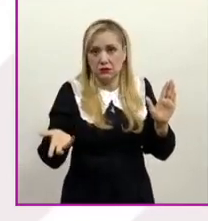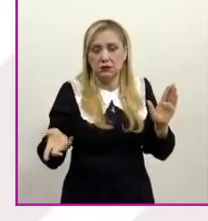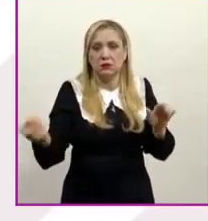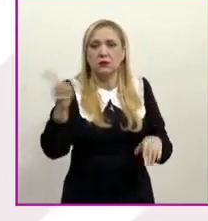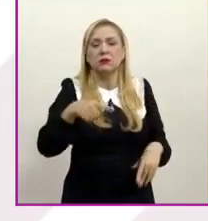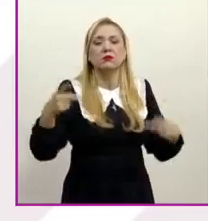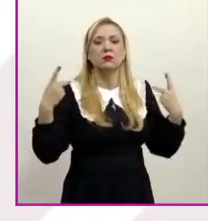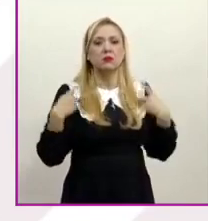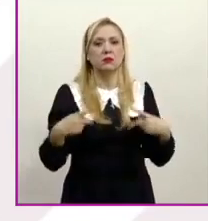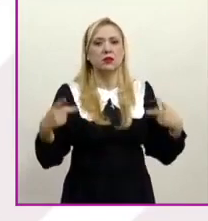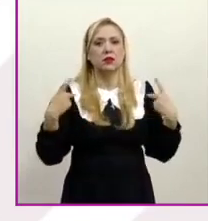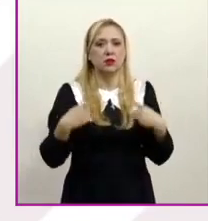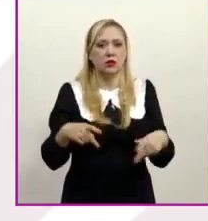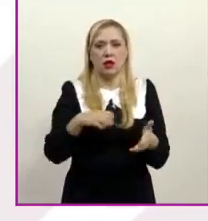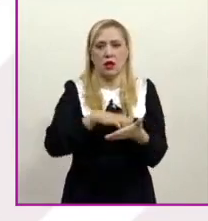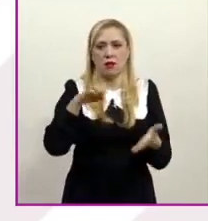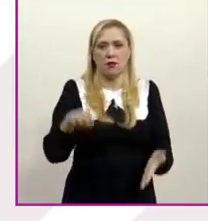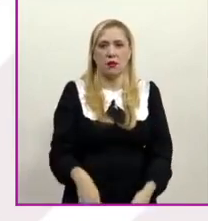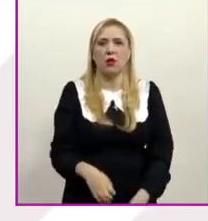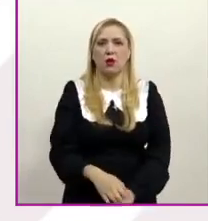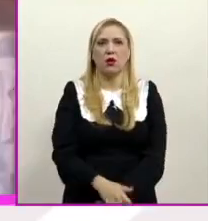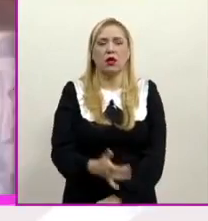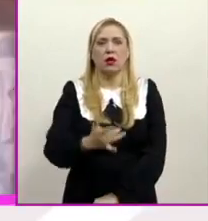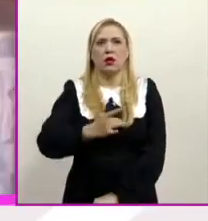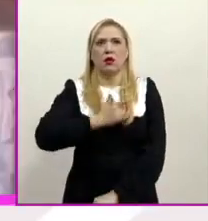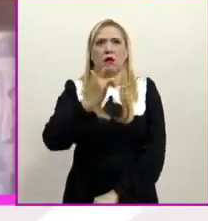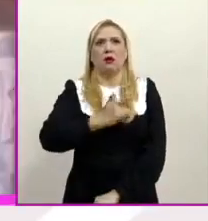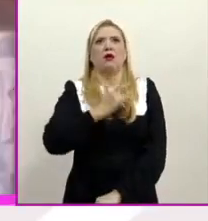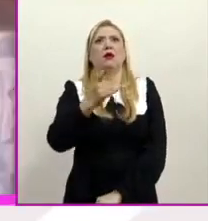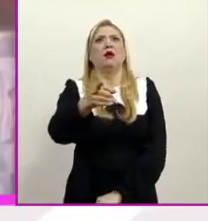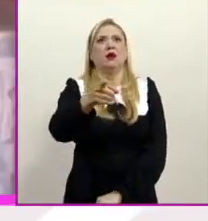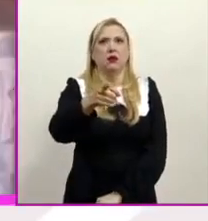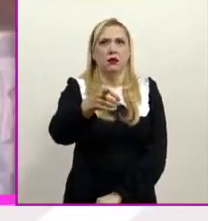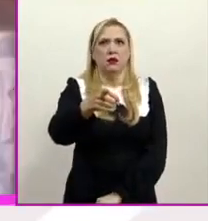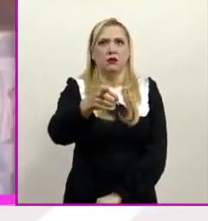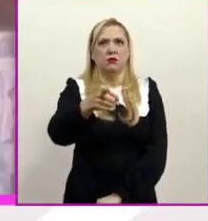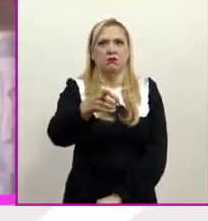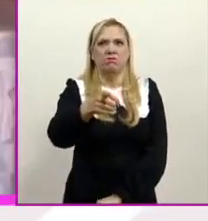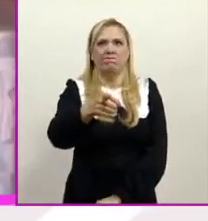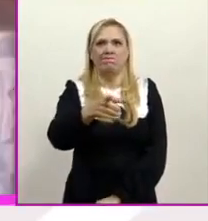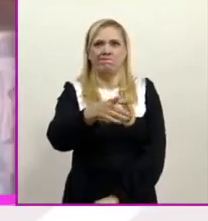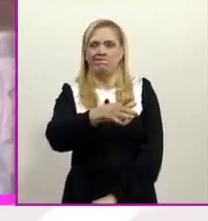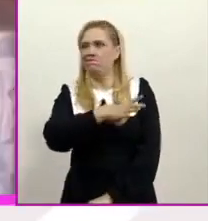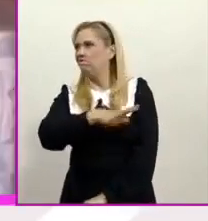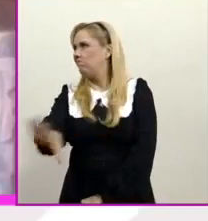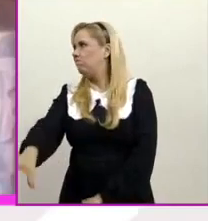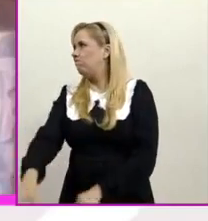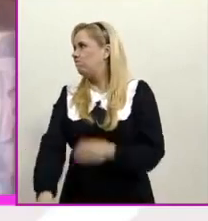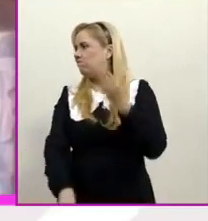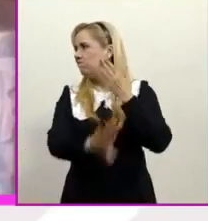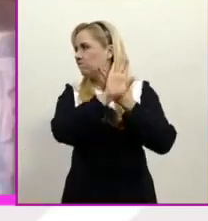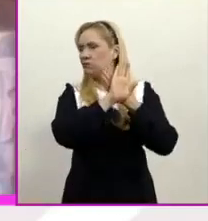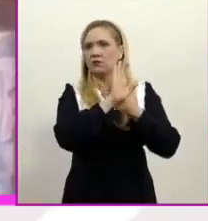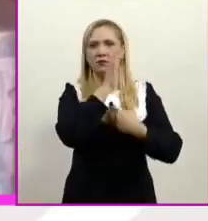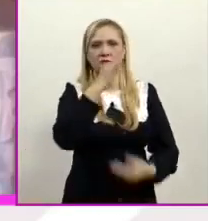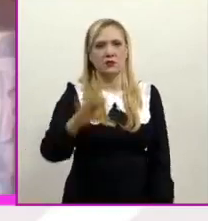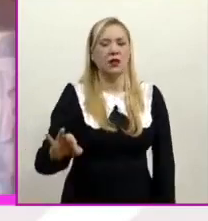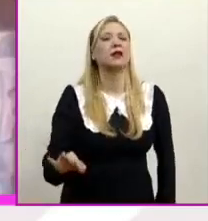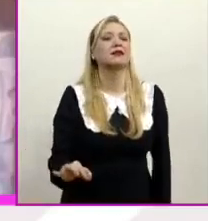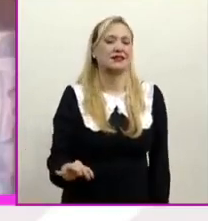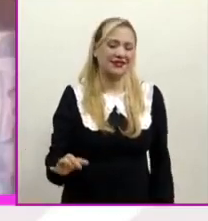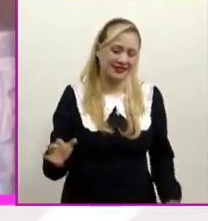que se siente interpelada directamente, hay una resistencia, evidentemente,